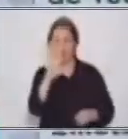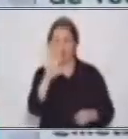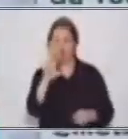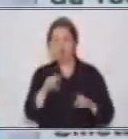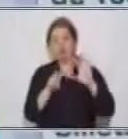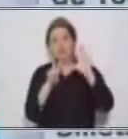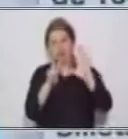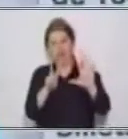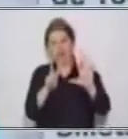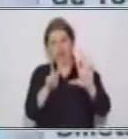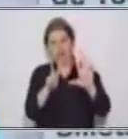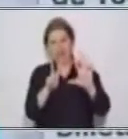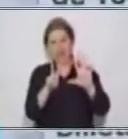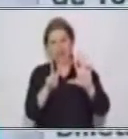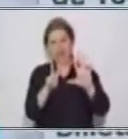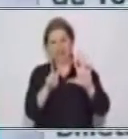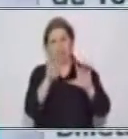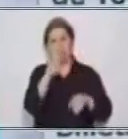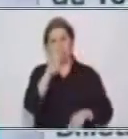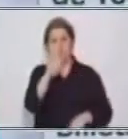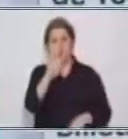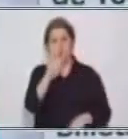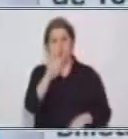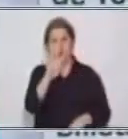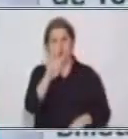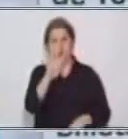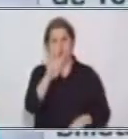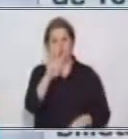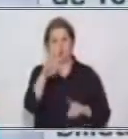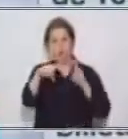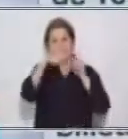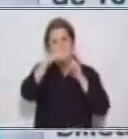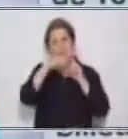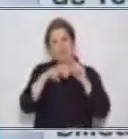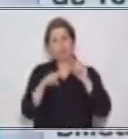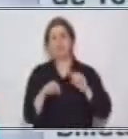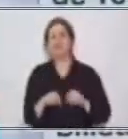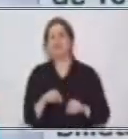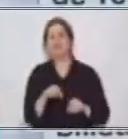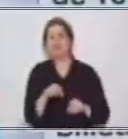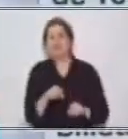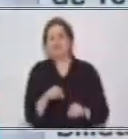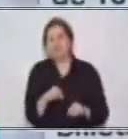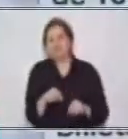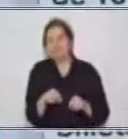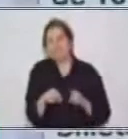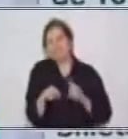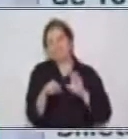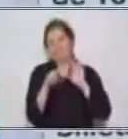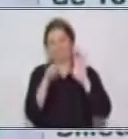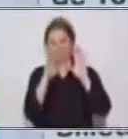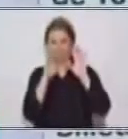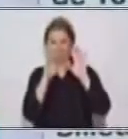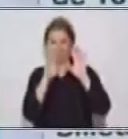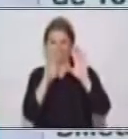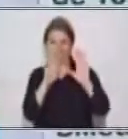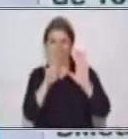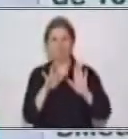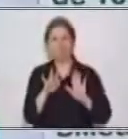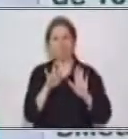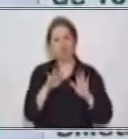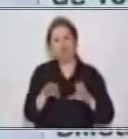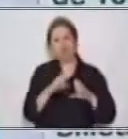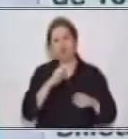7, 4 más 4, 8, 4, 5, 6.